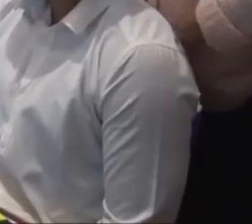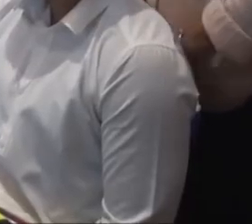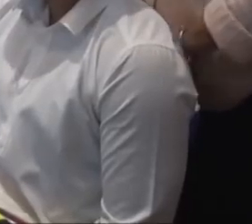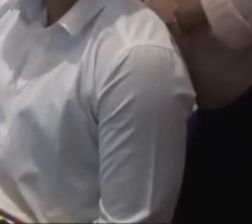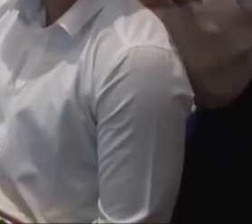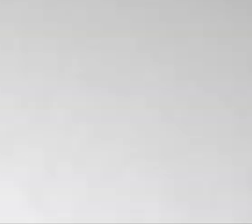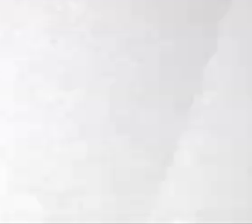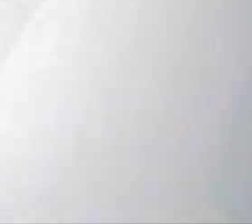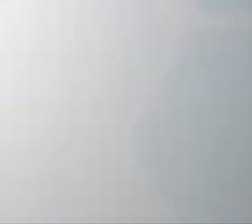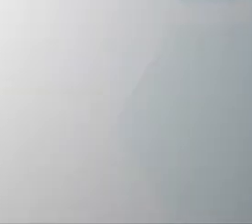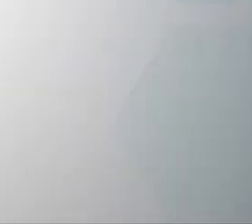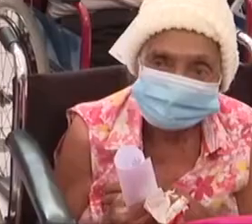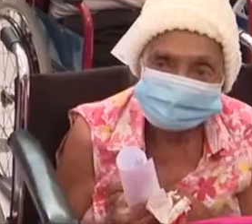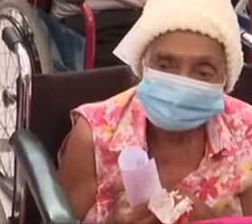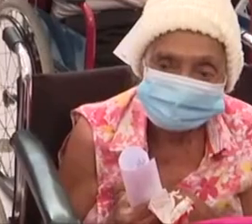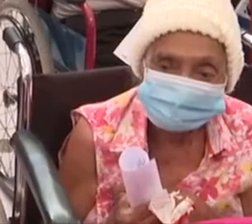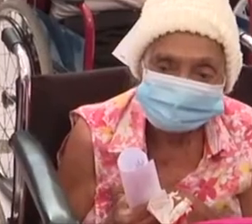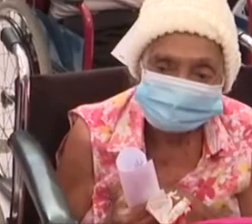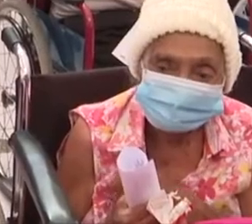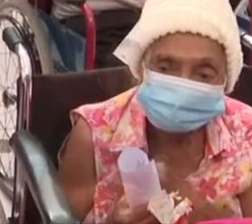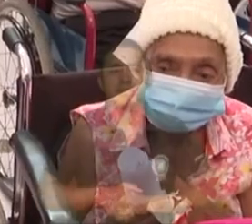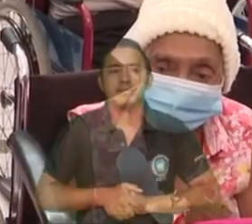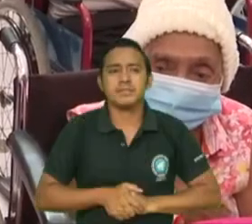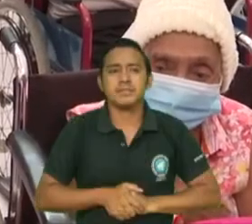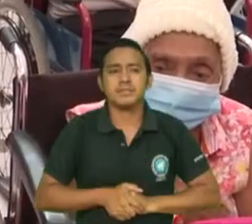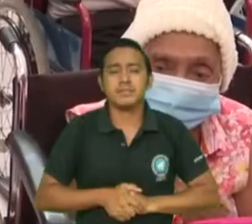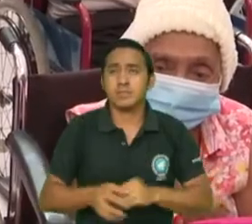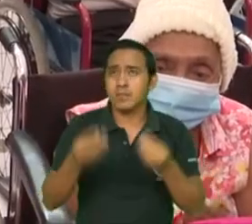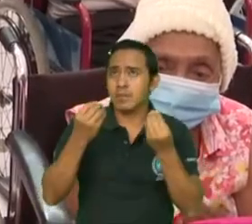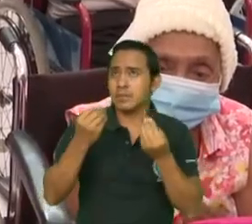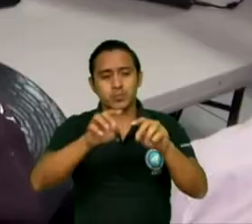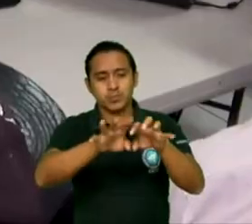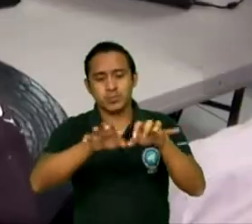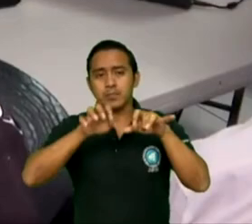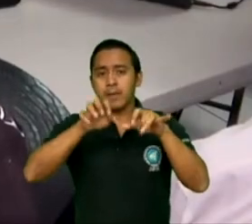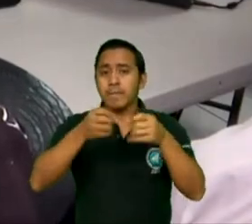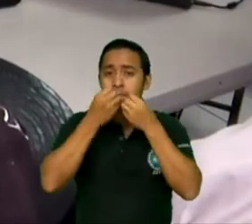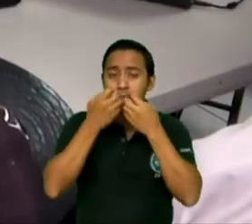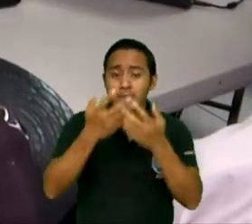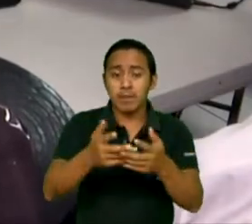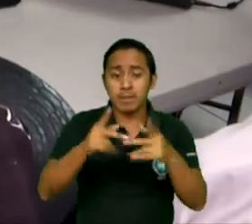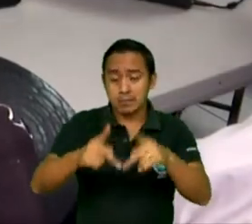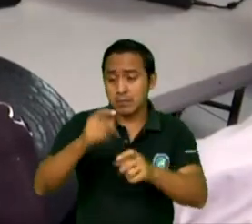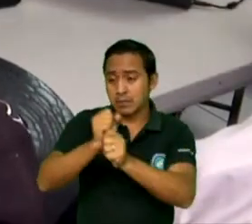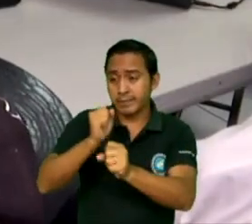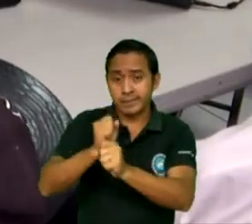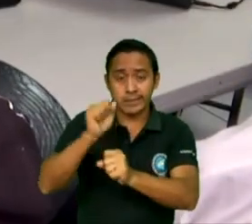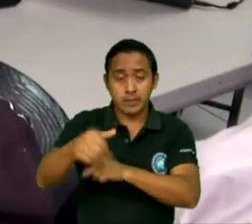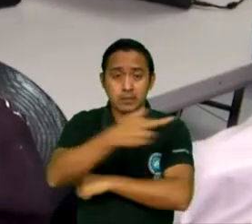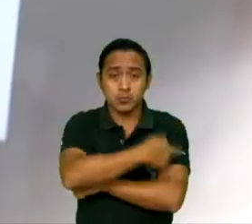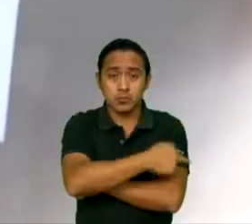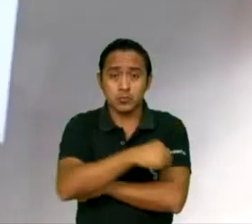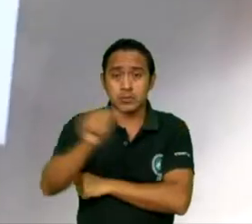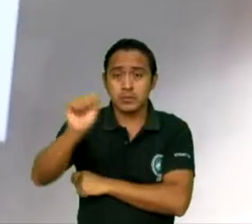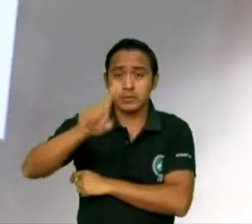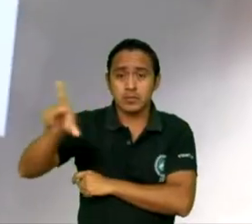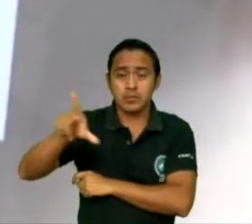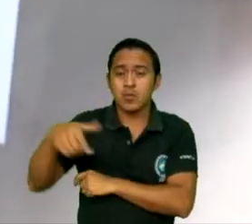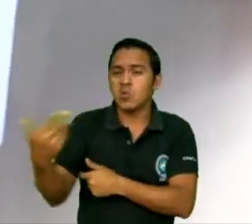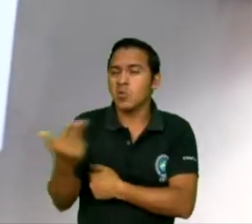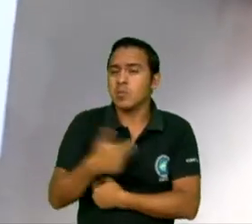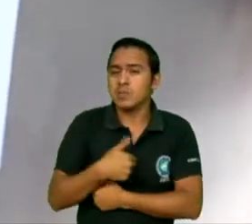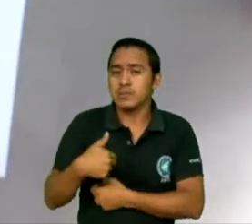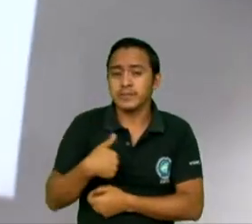por la libertad luego que el régimen de daniel ortega diseñar un documento en el que desliga cualquier responsabilidad ante la aplicación